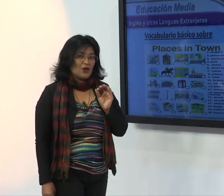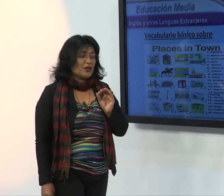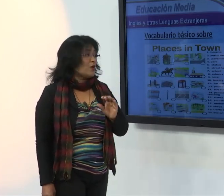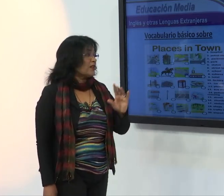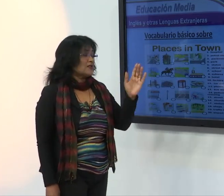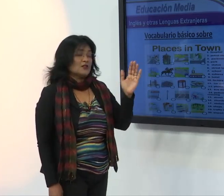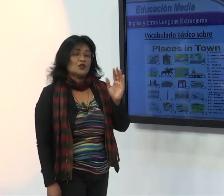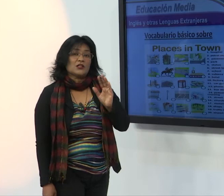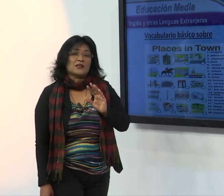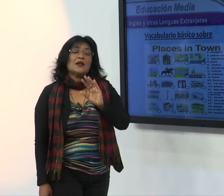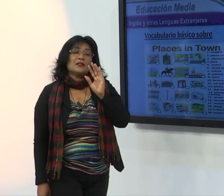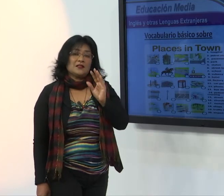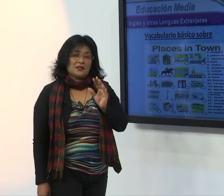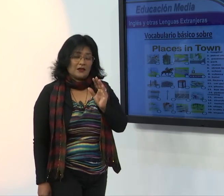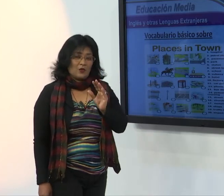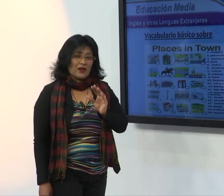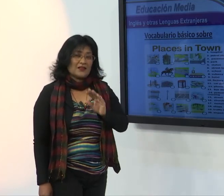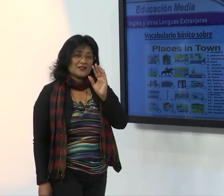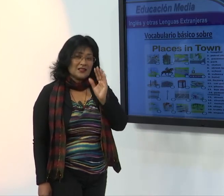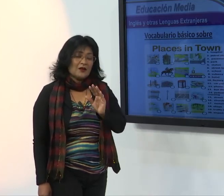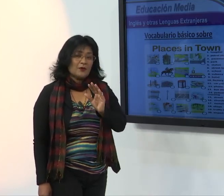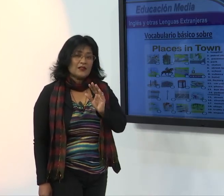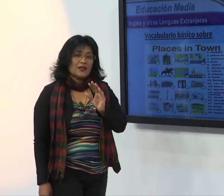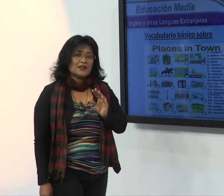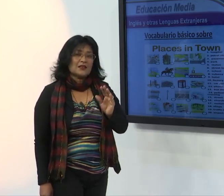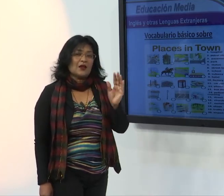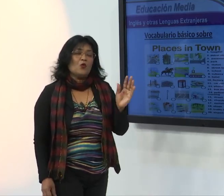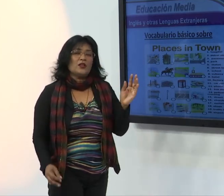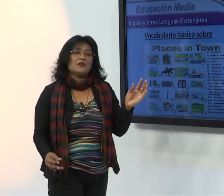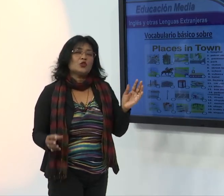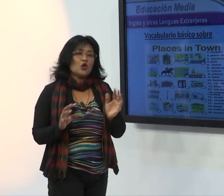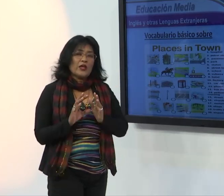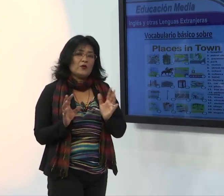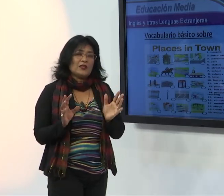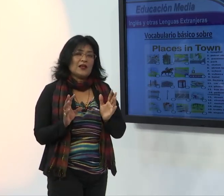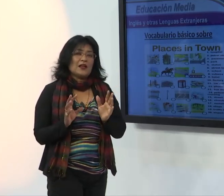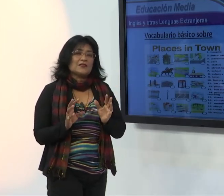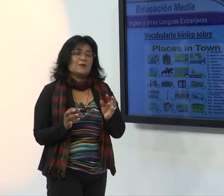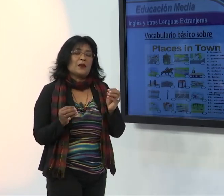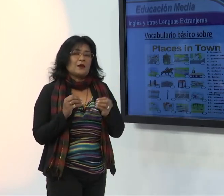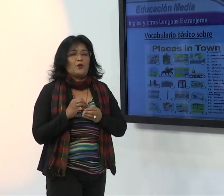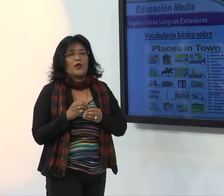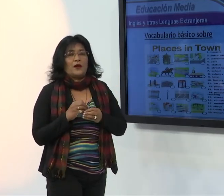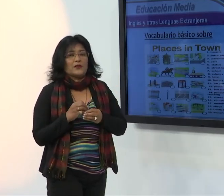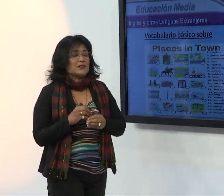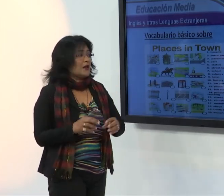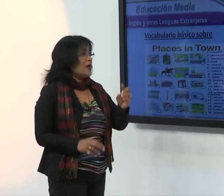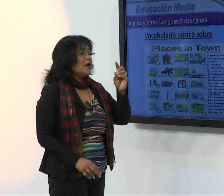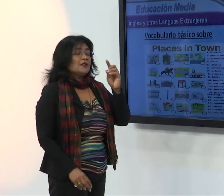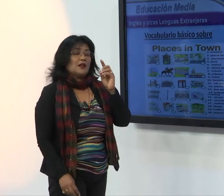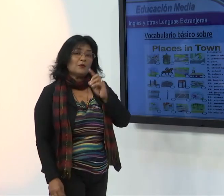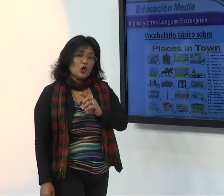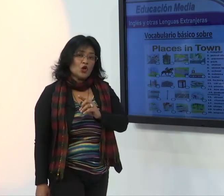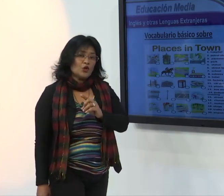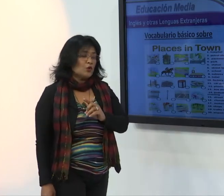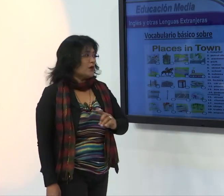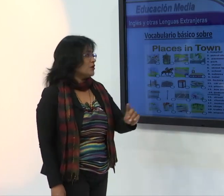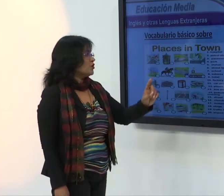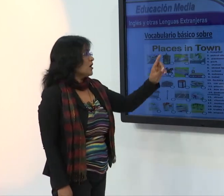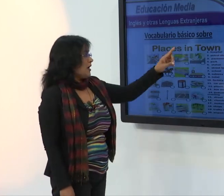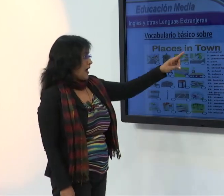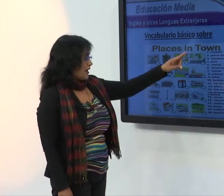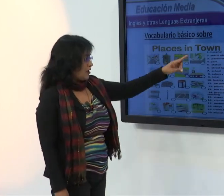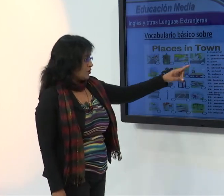Espero que lo recuerdes. Entonces, recuerda, siempre tienes que unir todas nuestras clases para que puedas avanzar. Tenemos los